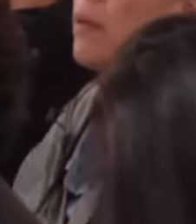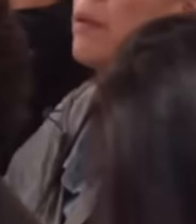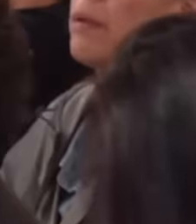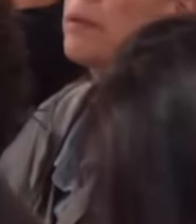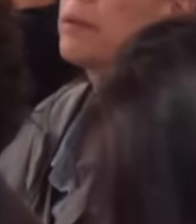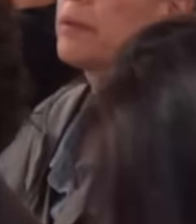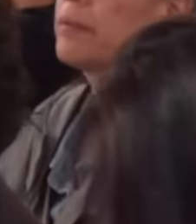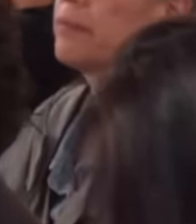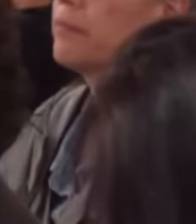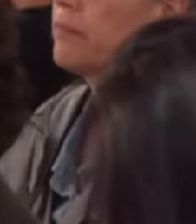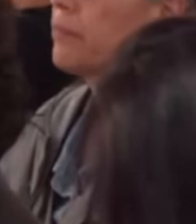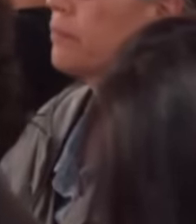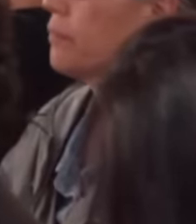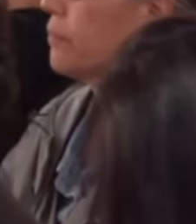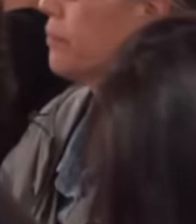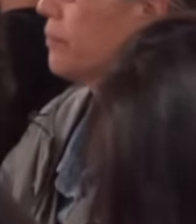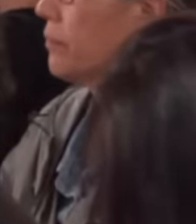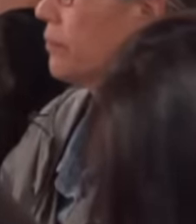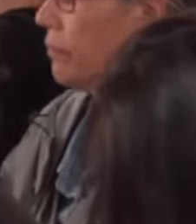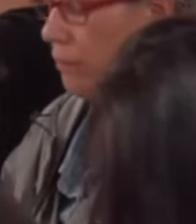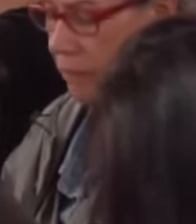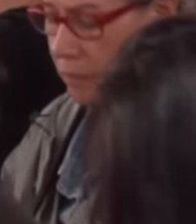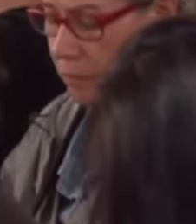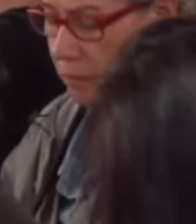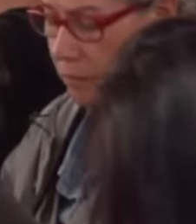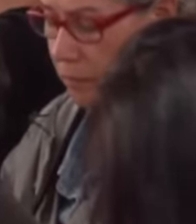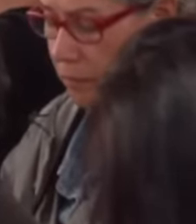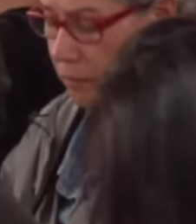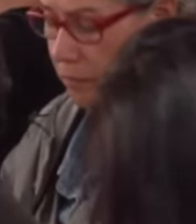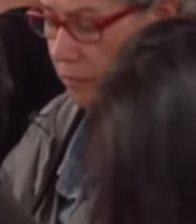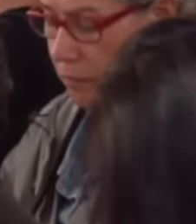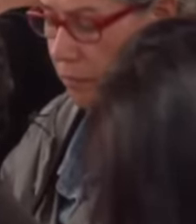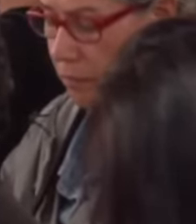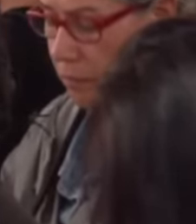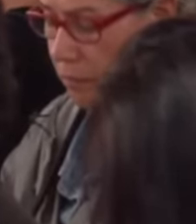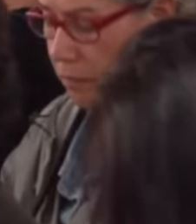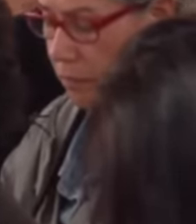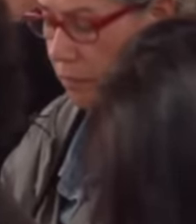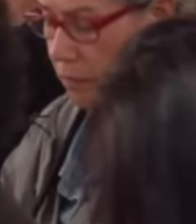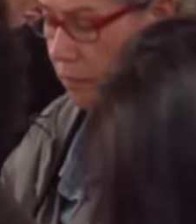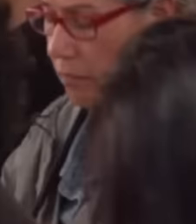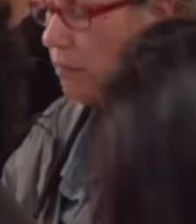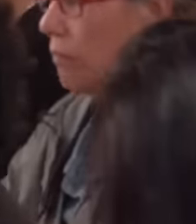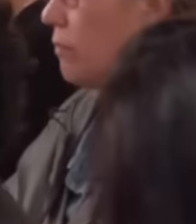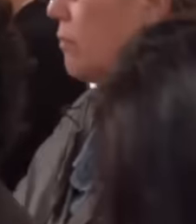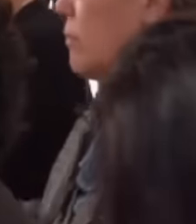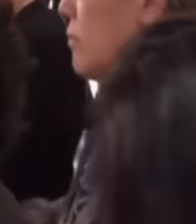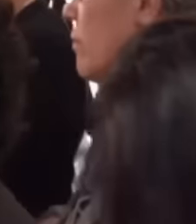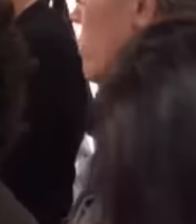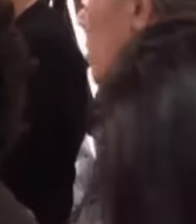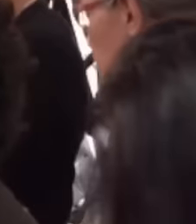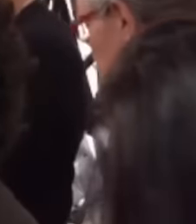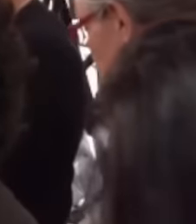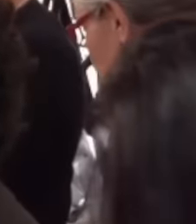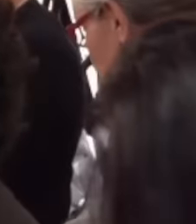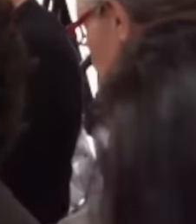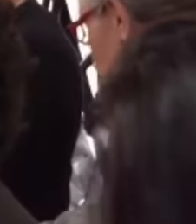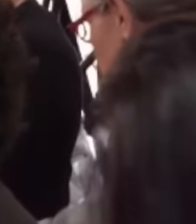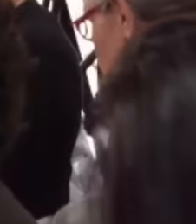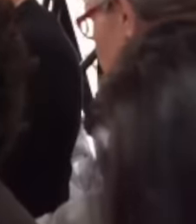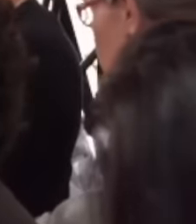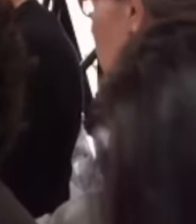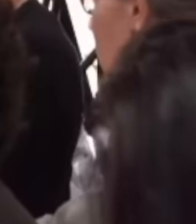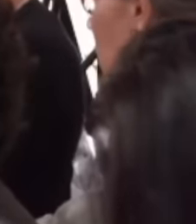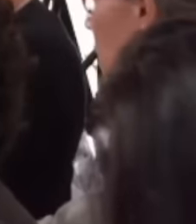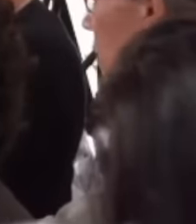personales de quienes ocupan esas plataformas para llevar a cabo su actividad periodística. En esos